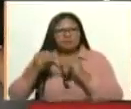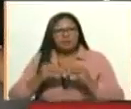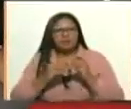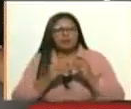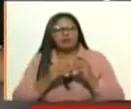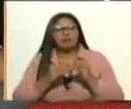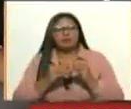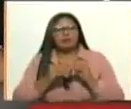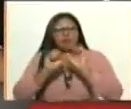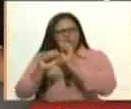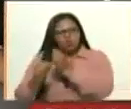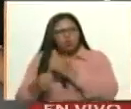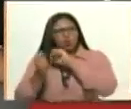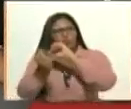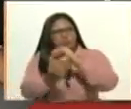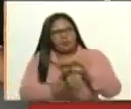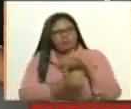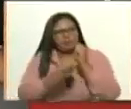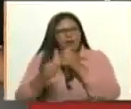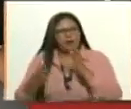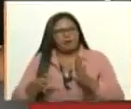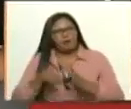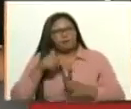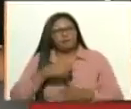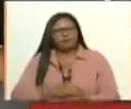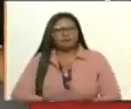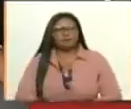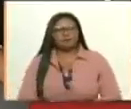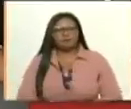Tucupita, Estado Delta Amacuro.